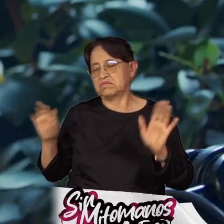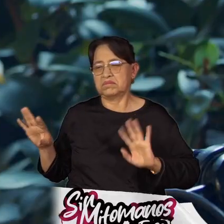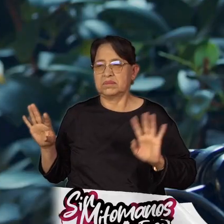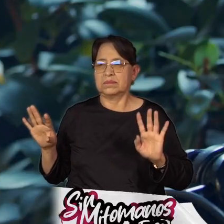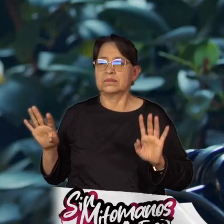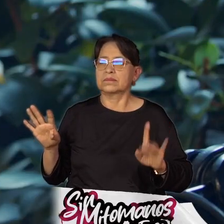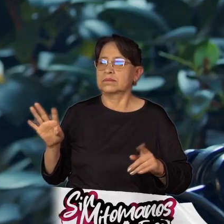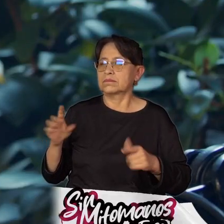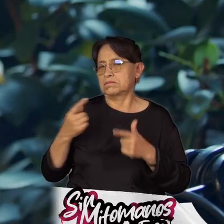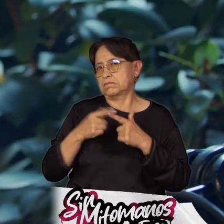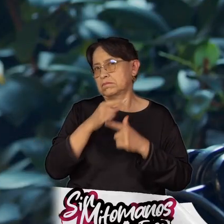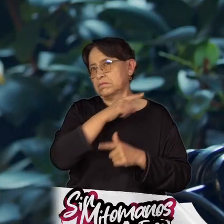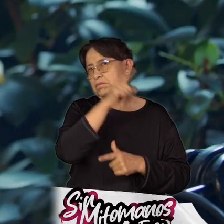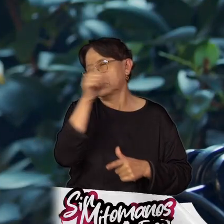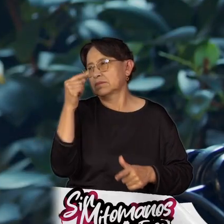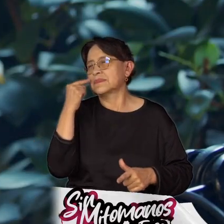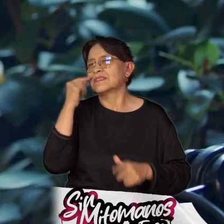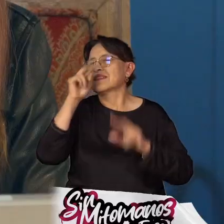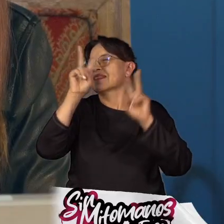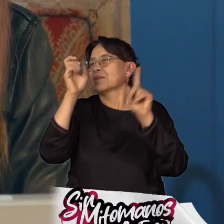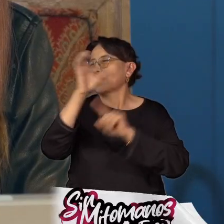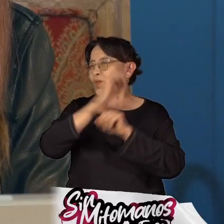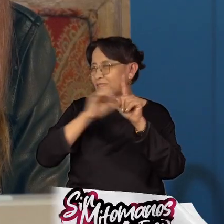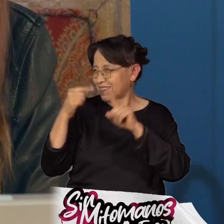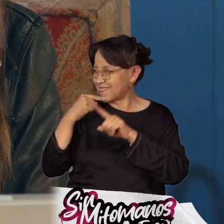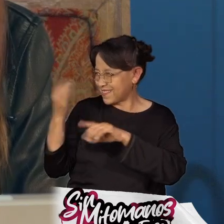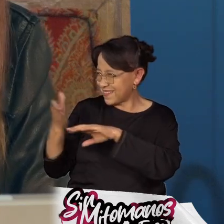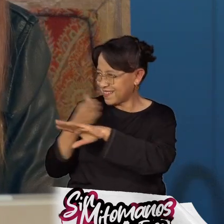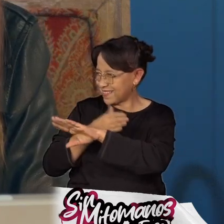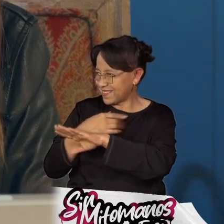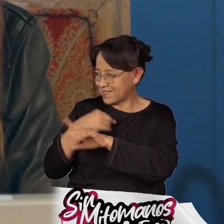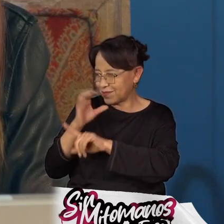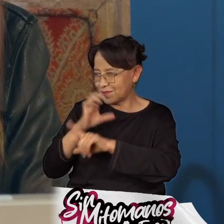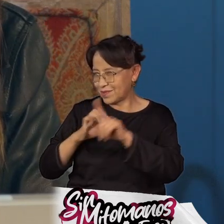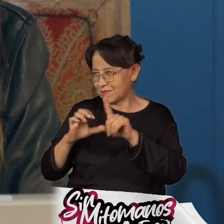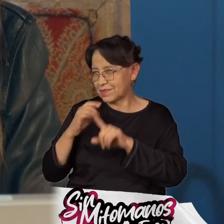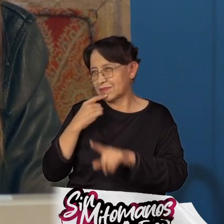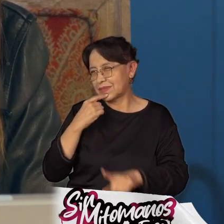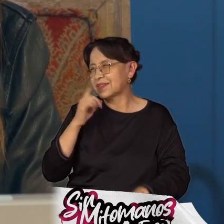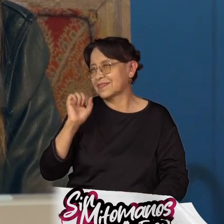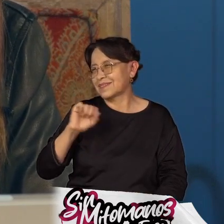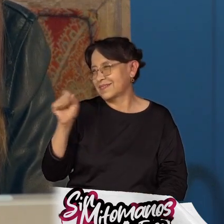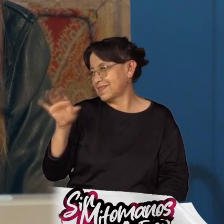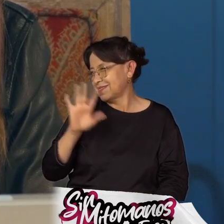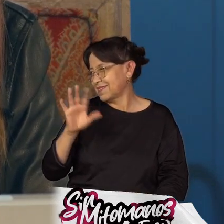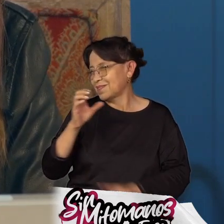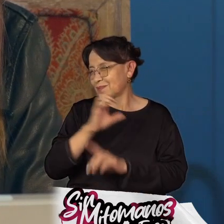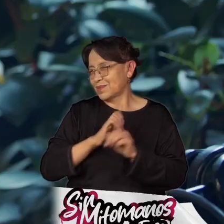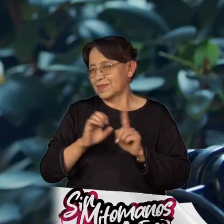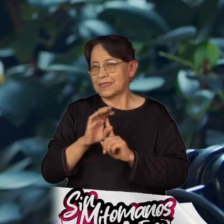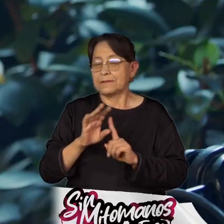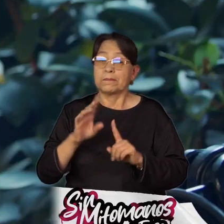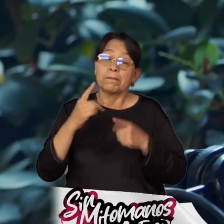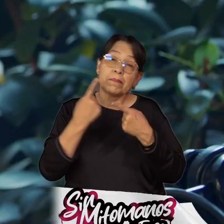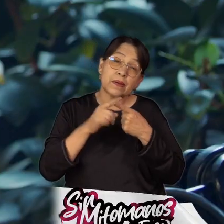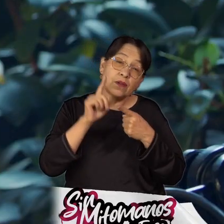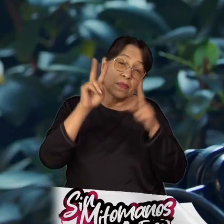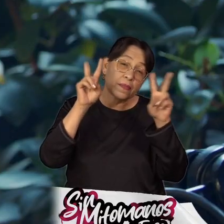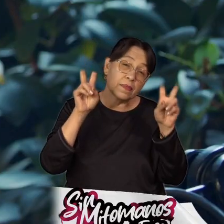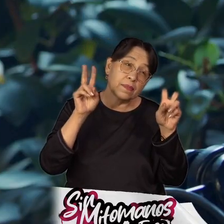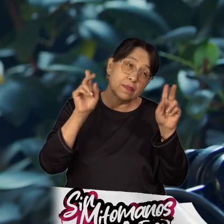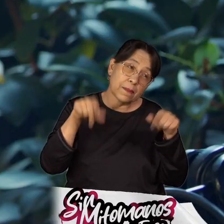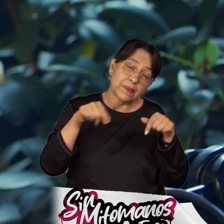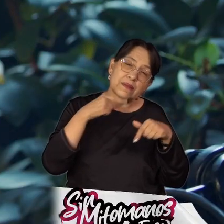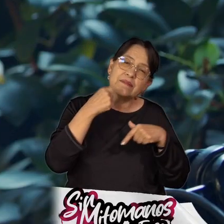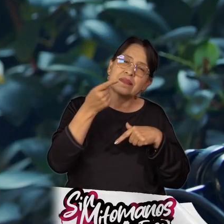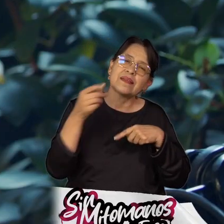o en el otro, lo que sí me doy cuenta es que hay un tema cultural, tú lo mencionaste ahorita y por eso miraba hacia abajo, pero también hay un